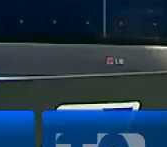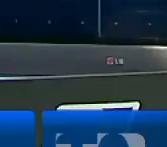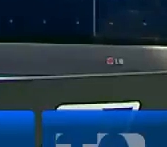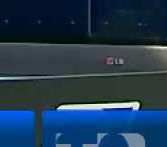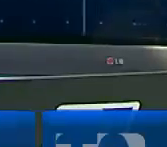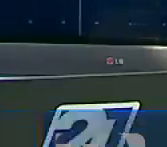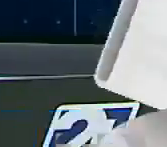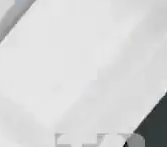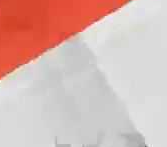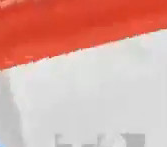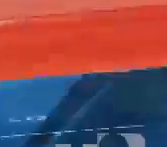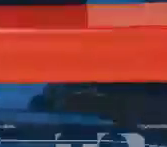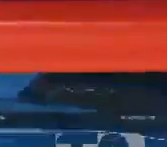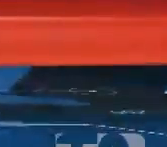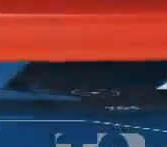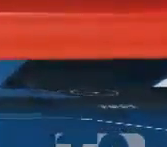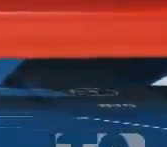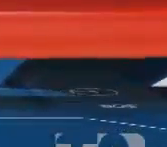Yepes.